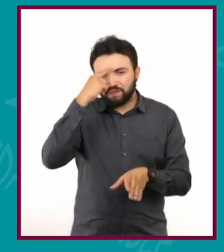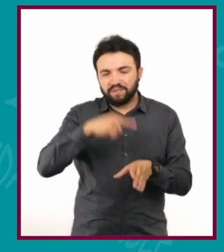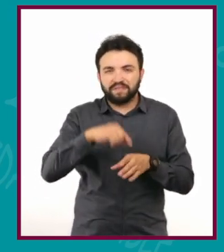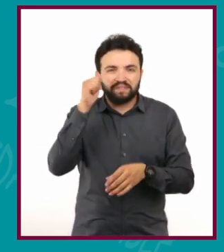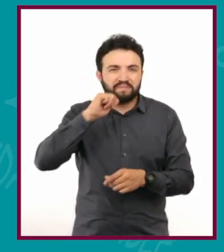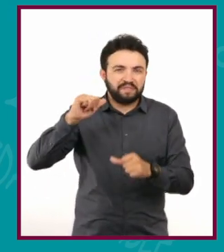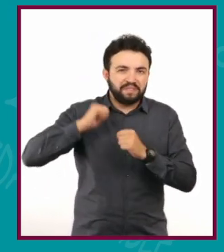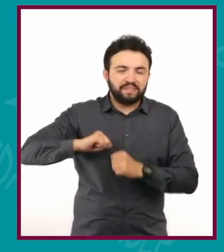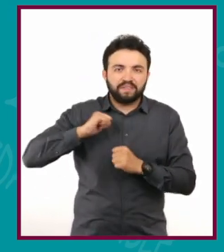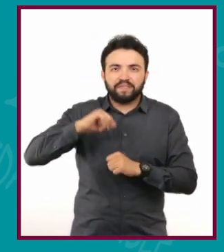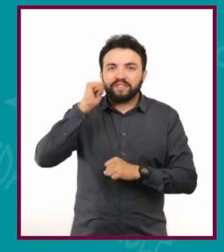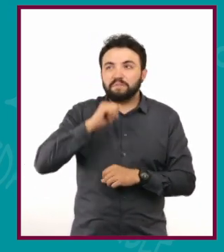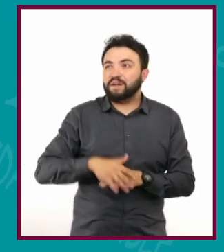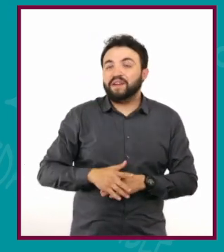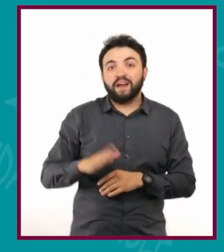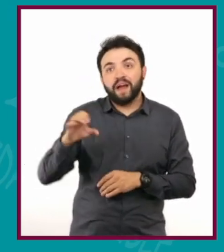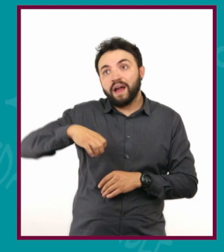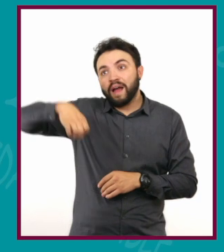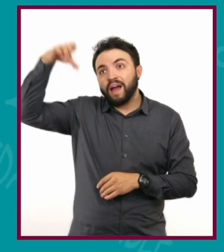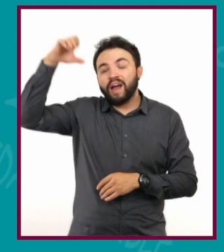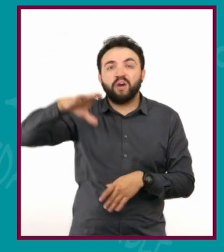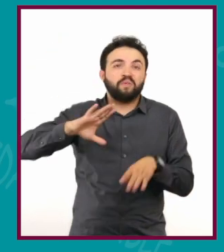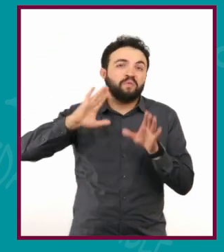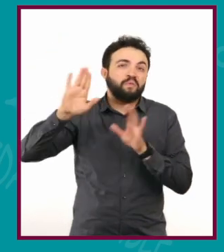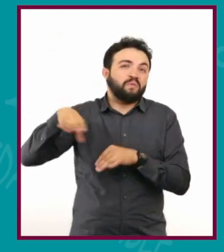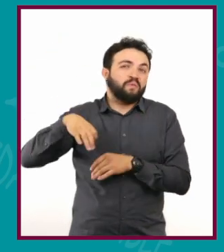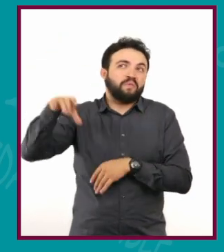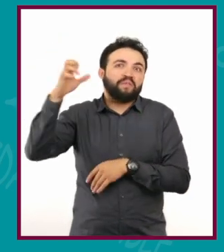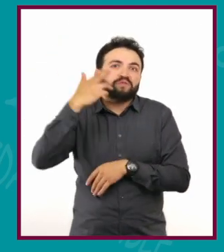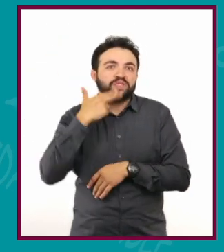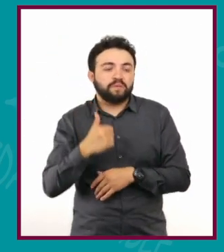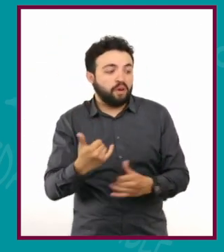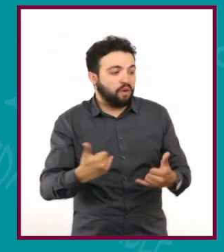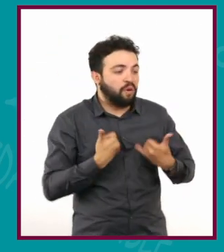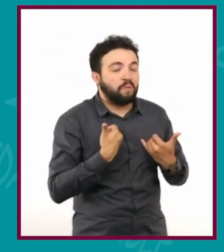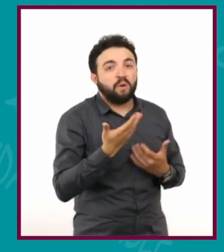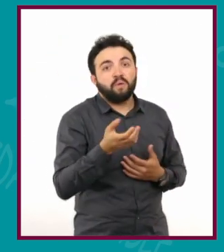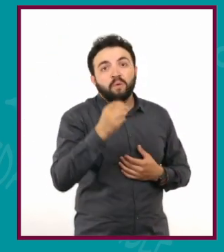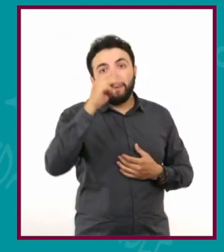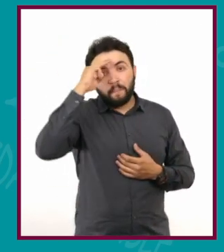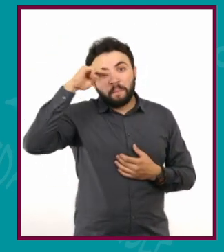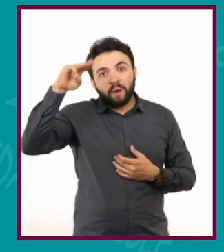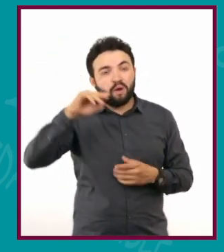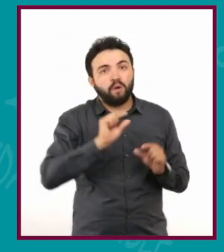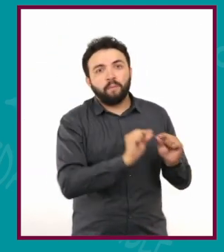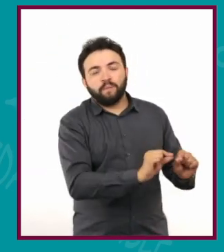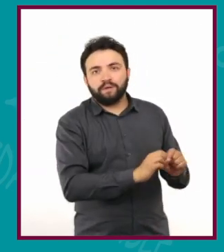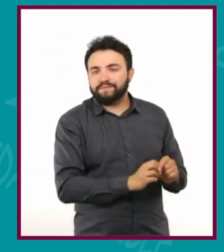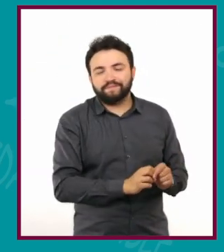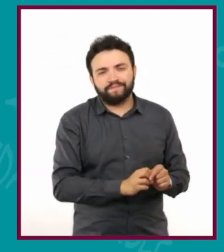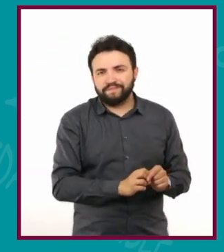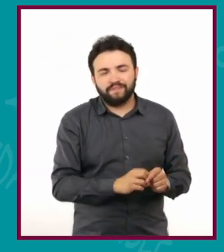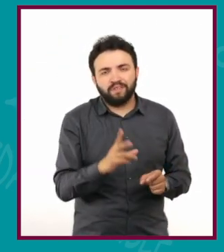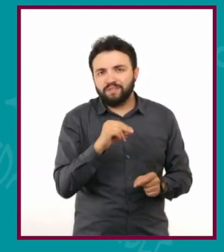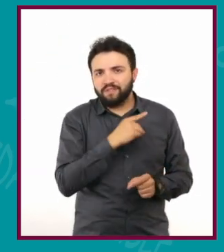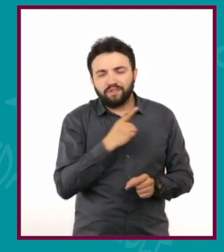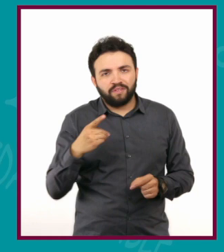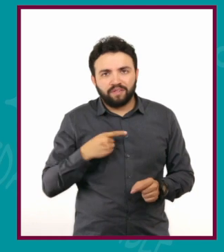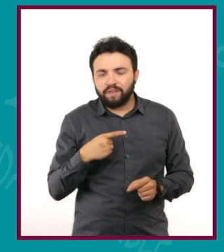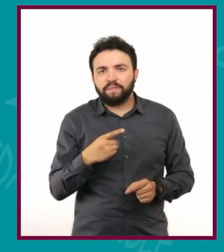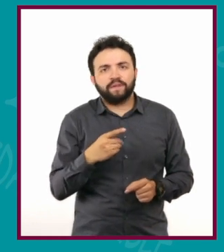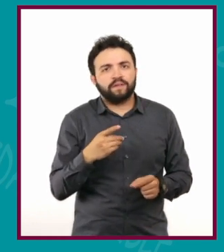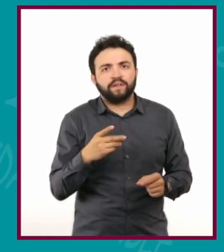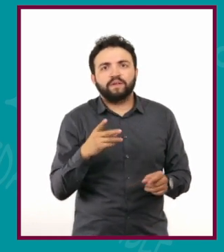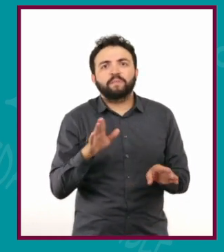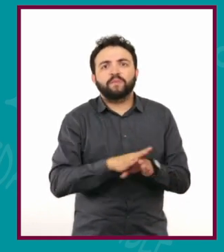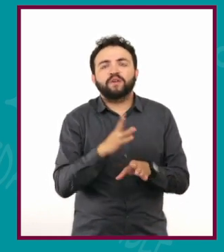Pues considero que los estereotipos lo que hacen es acotar la mente de la gente. Sí, no nos